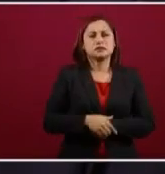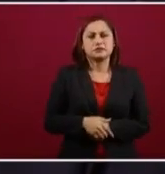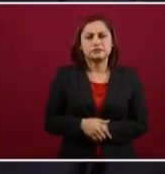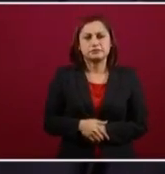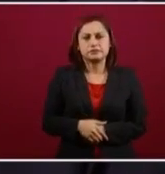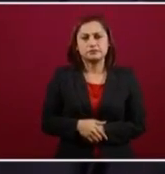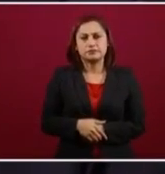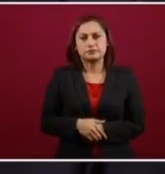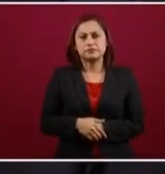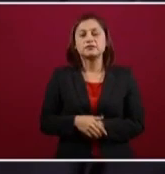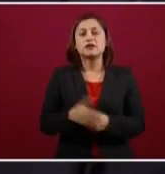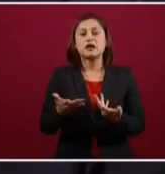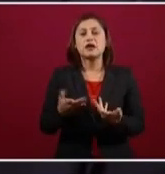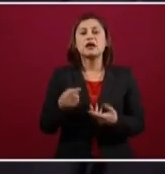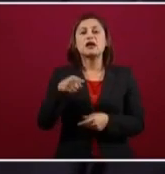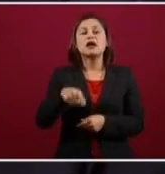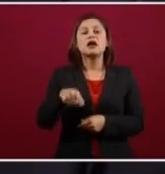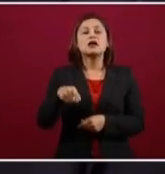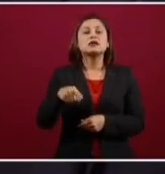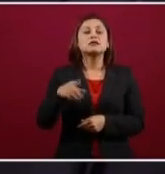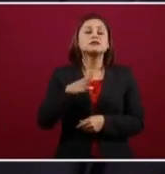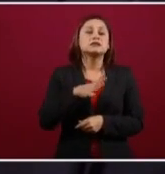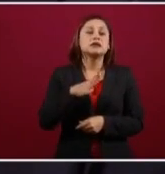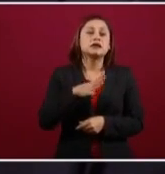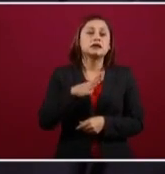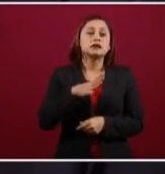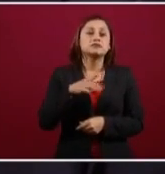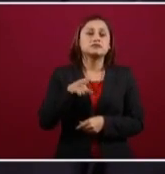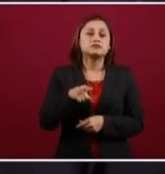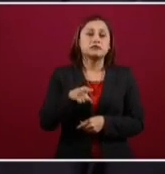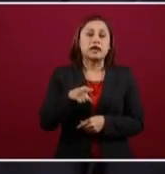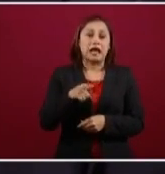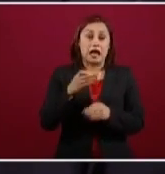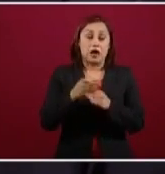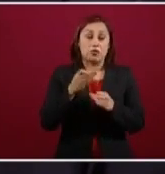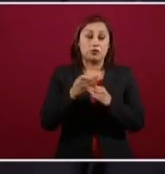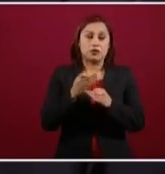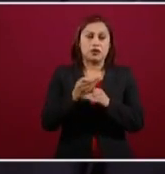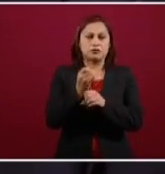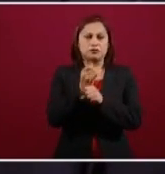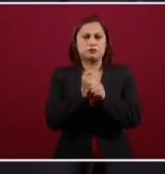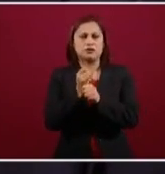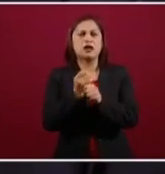procesar al servidor público que permitió eso.